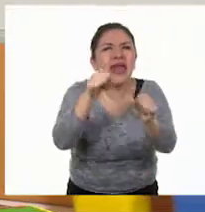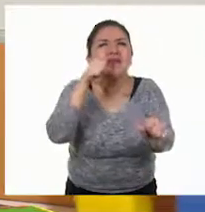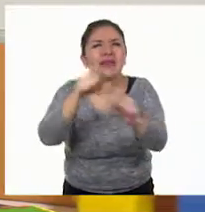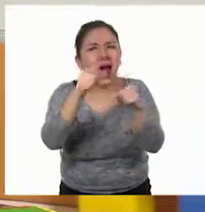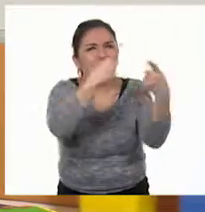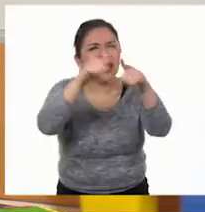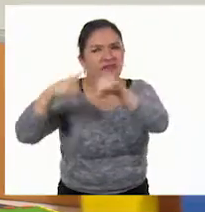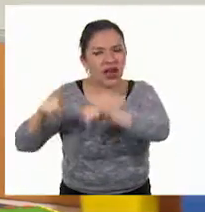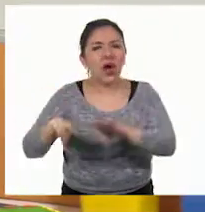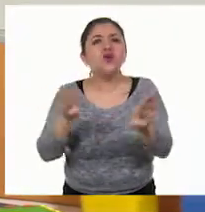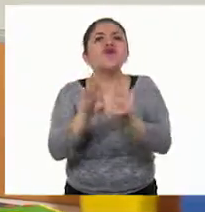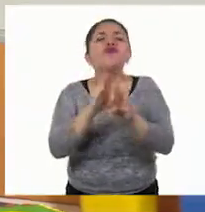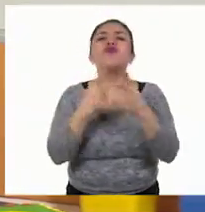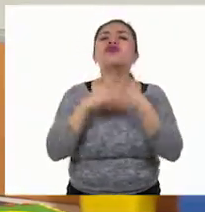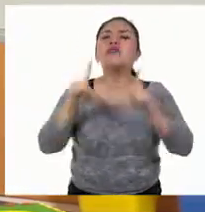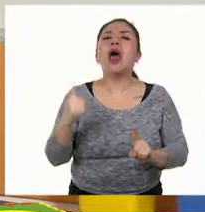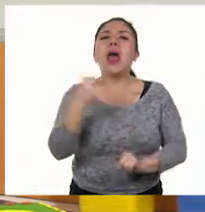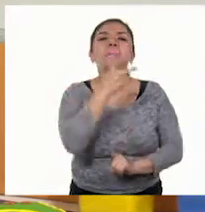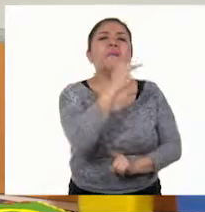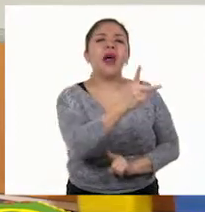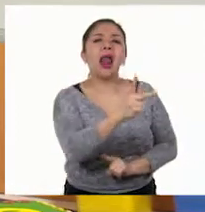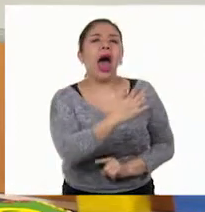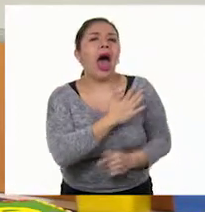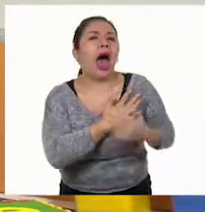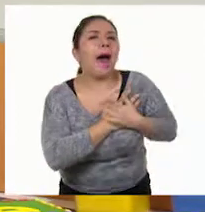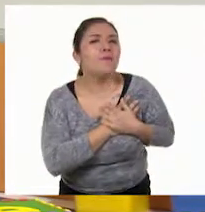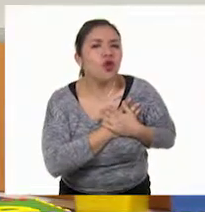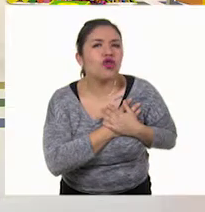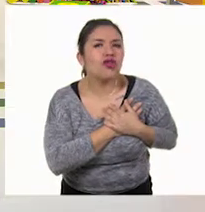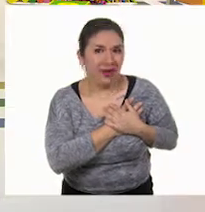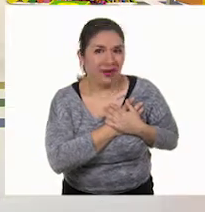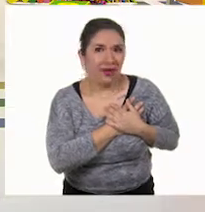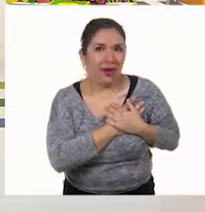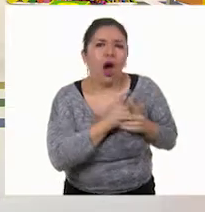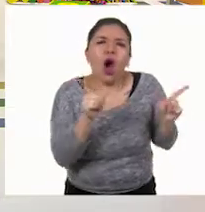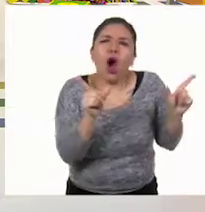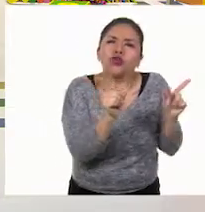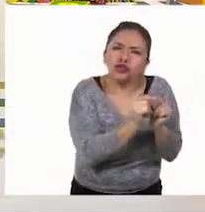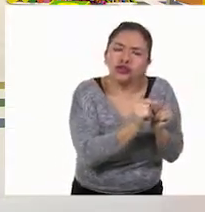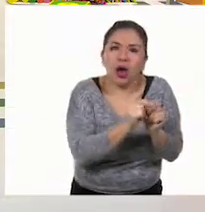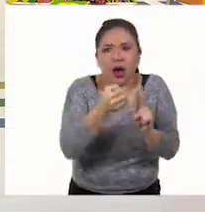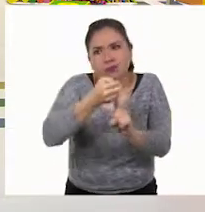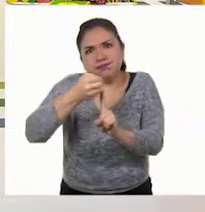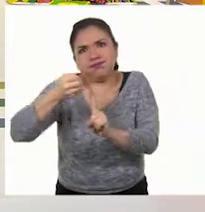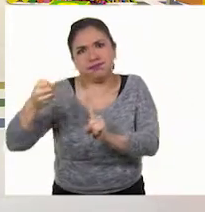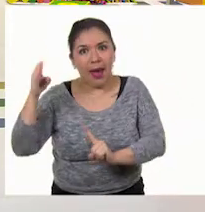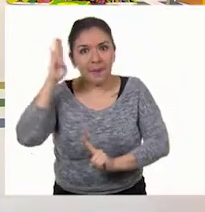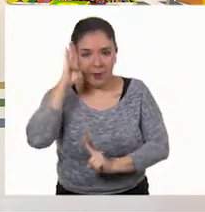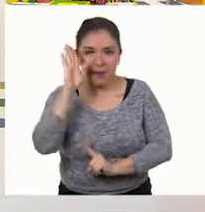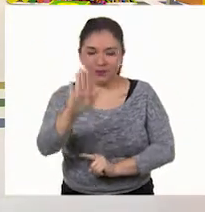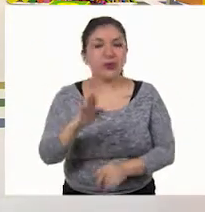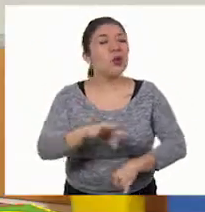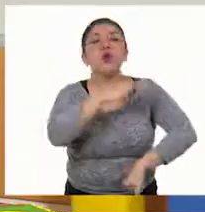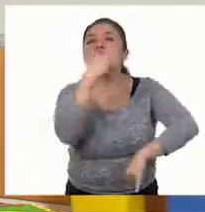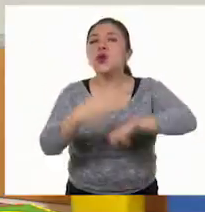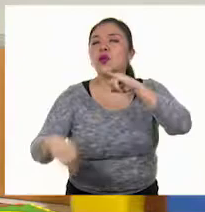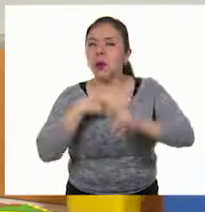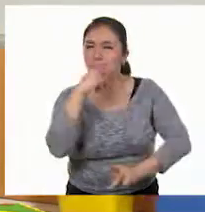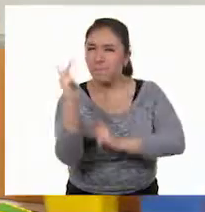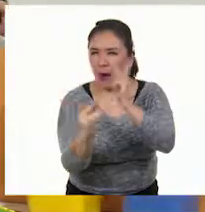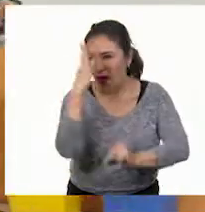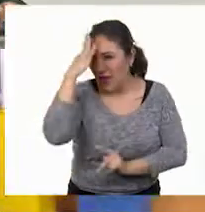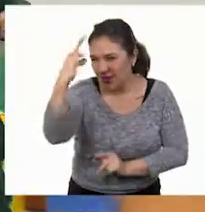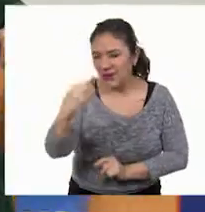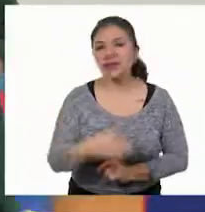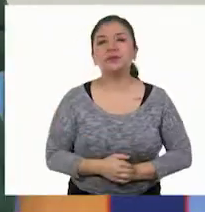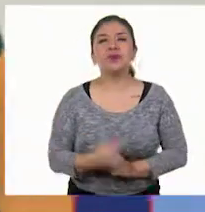A diferencia de, por ejemplo, de amor. Sí, ¿okay? Que es cortita. Ornitorrinco. Ya para terminar, la última adivinanza, Mariana.